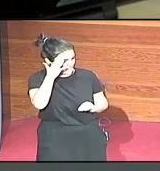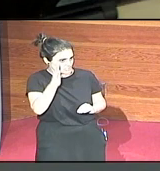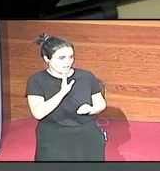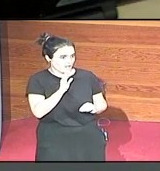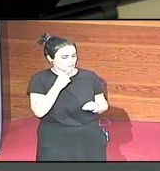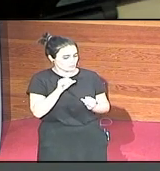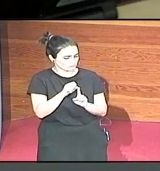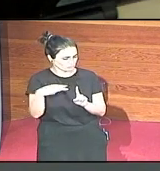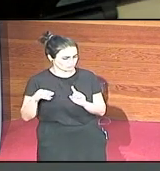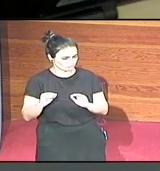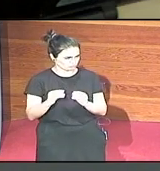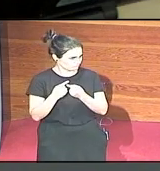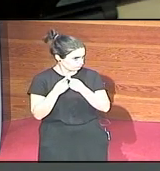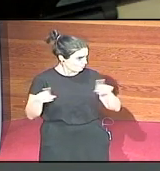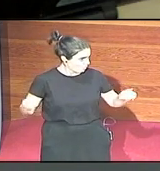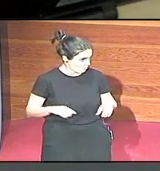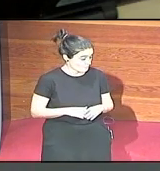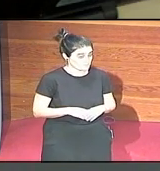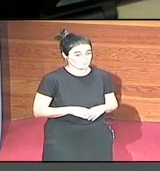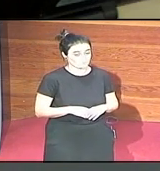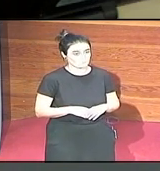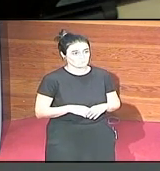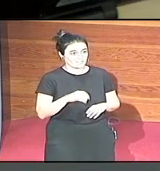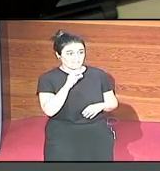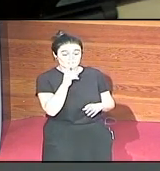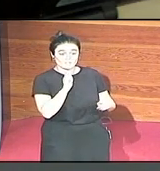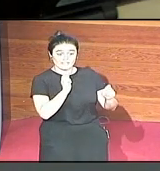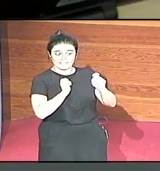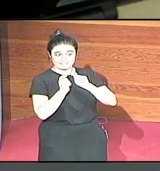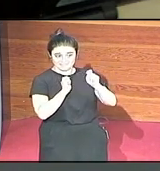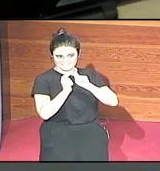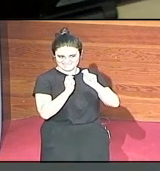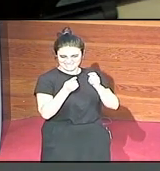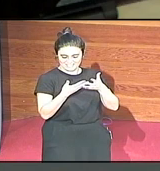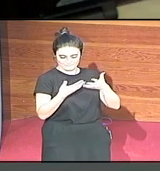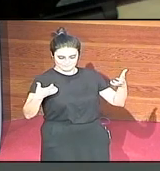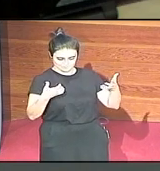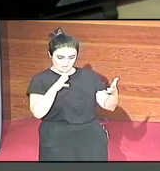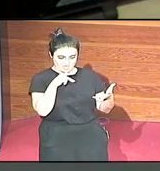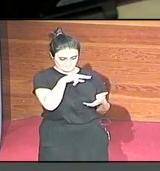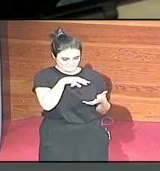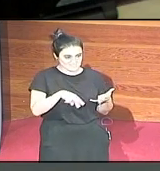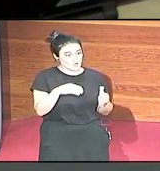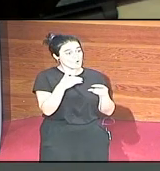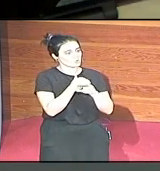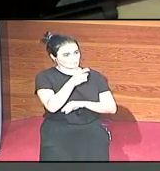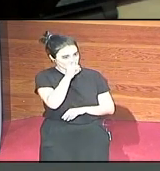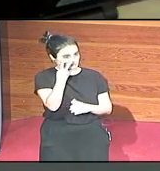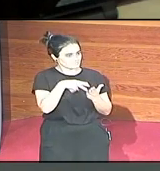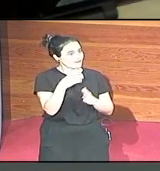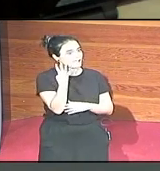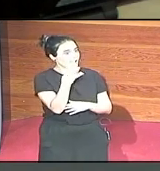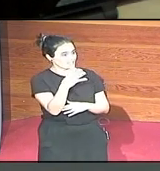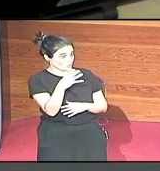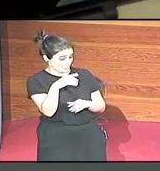Os voy a leer este fragmento de una entrevista que Gorbachev dio en octubre de 2014, o sea, ya después del